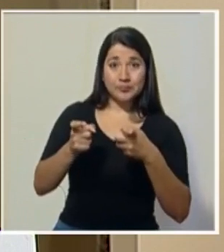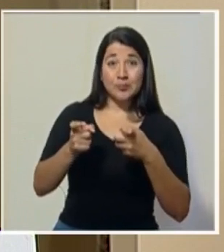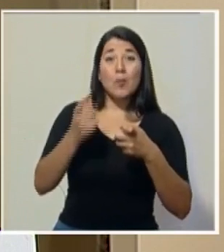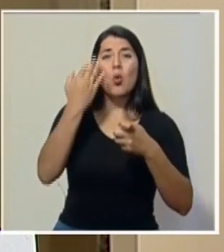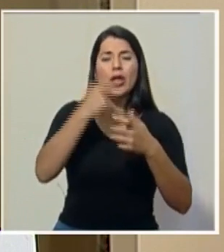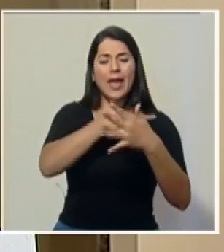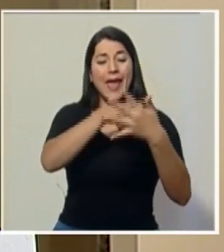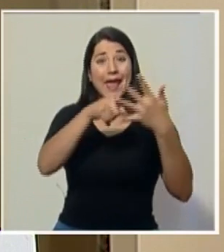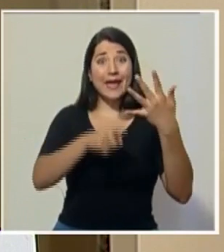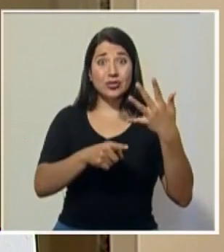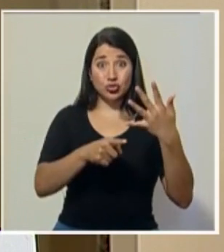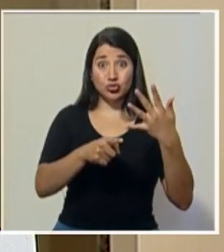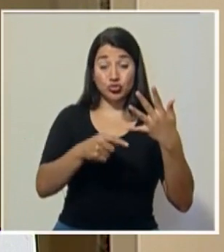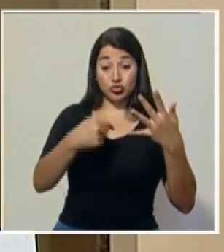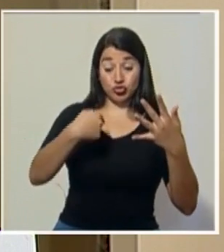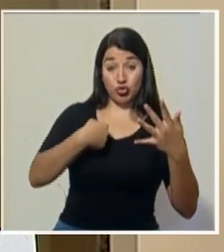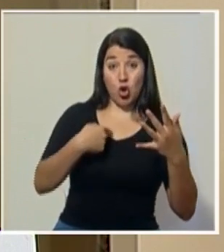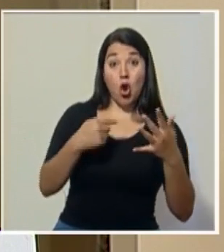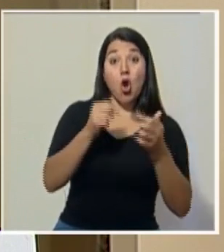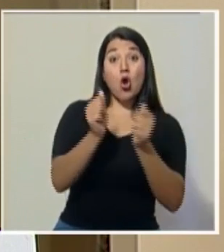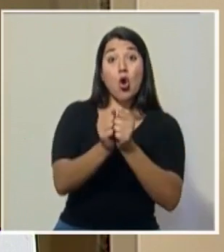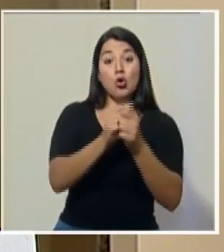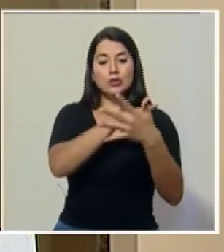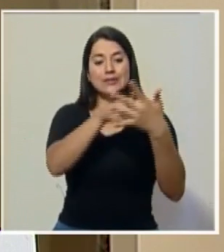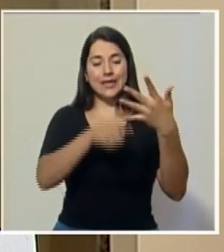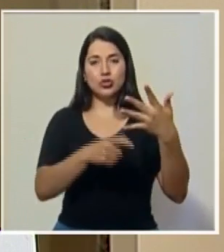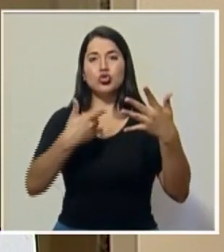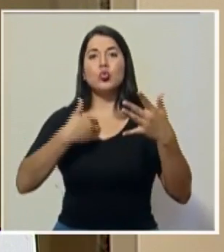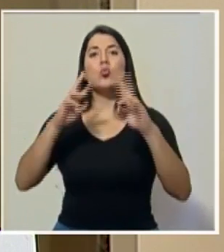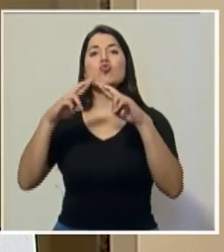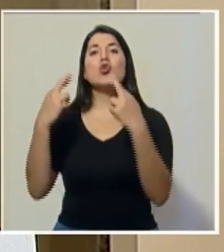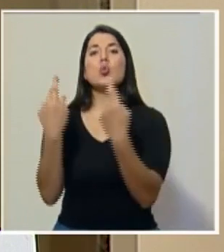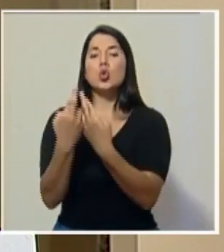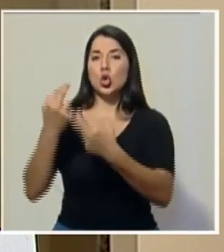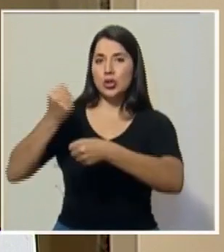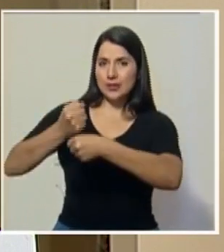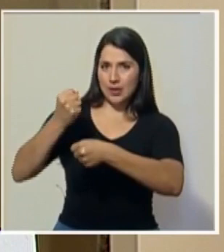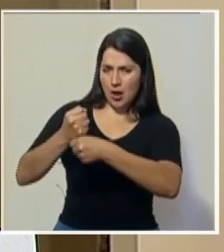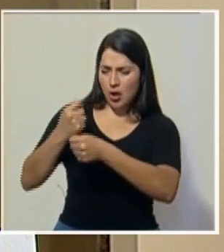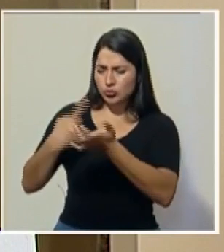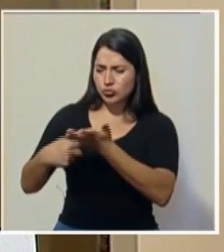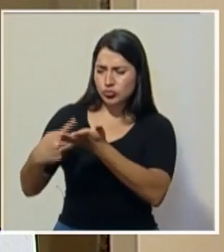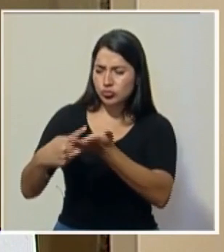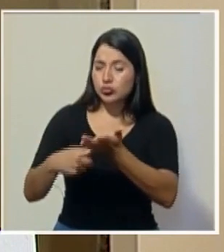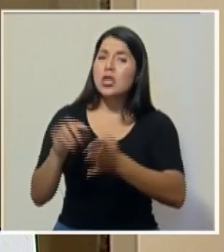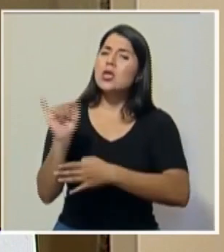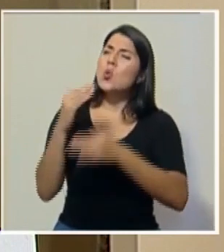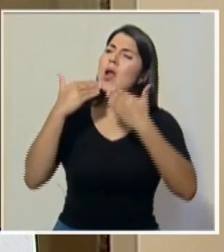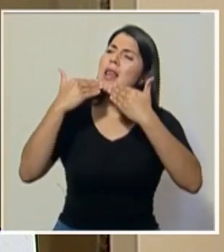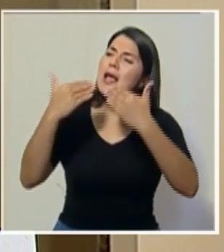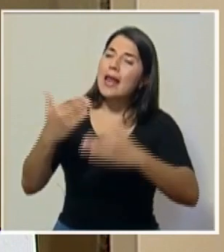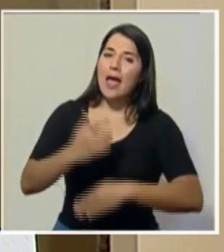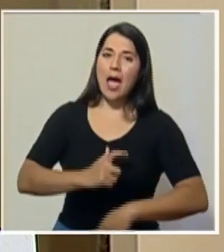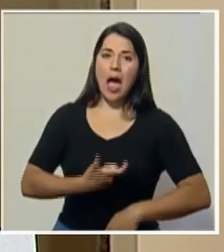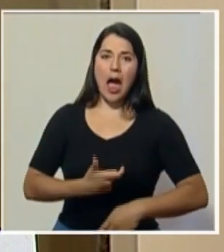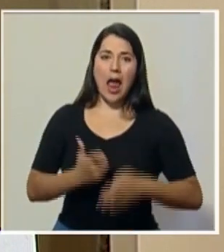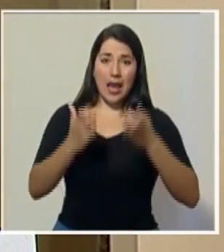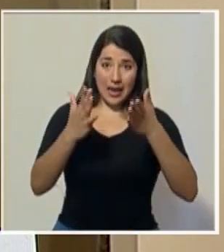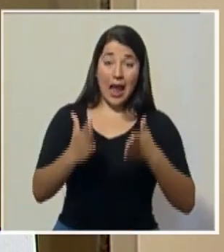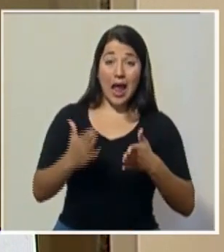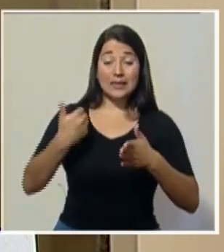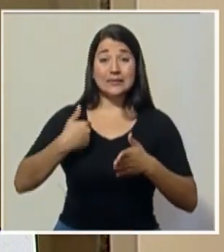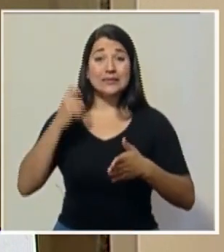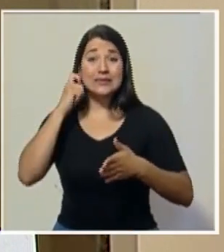la semana anterior hemos tenido sesiones de trabajo, y asimismo a los alcaldes, alcaldesas que nos han